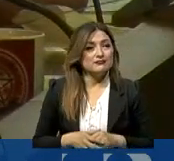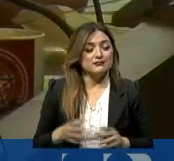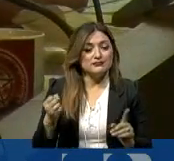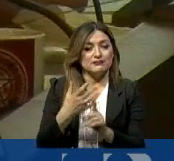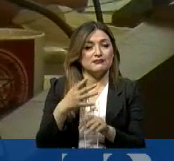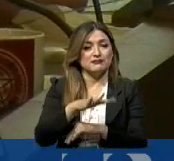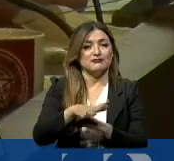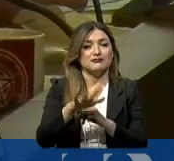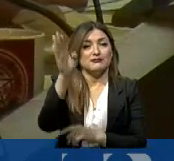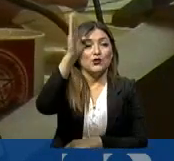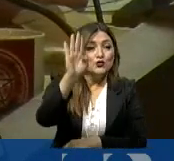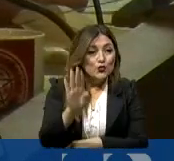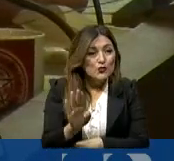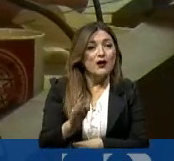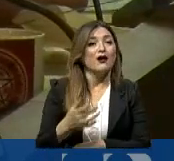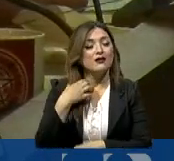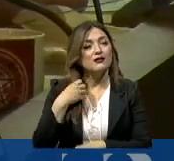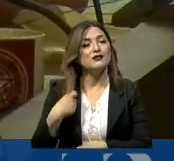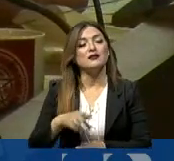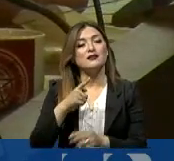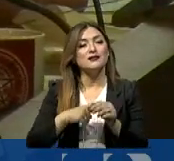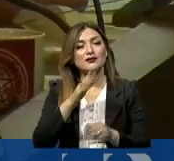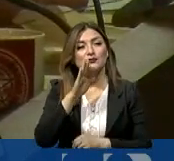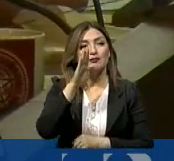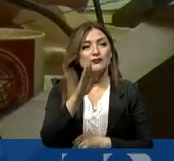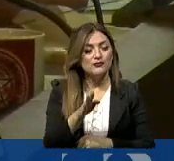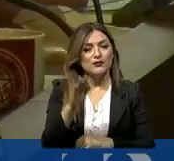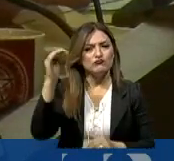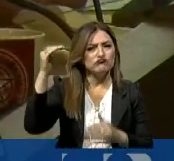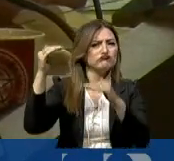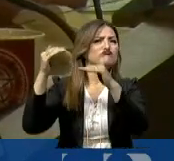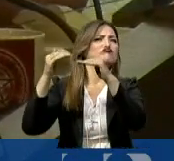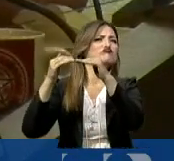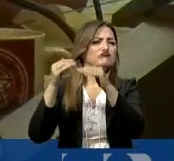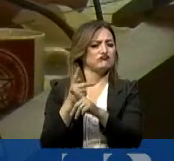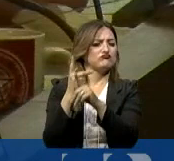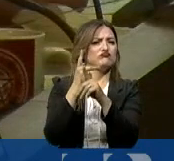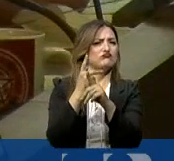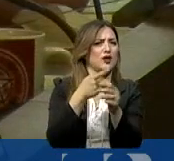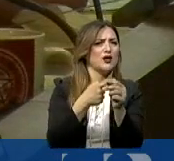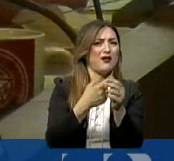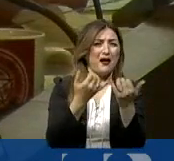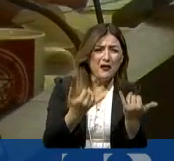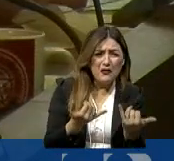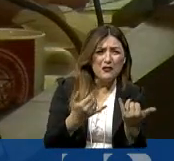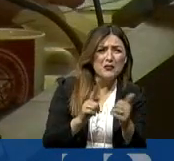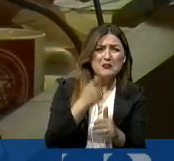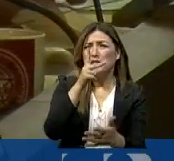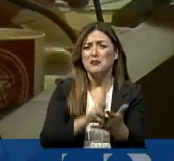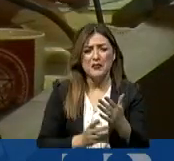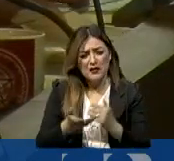afectación ambiental, jamás, porque Quito siempre ha estado en estándares sumamente altos y por primera vez en la